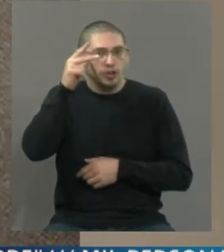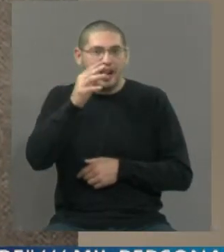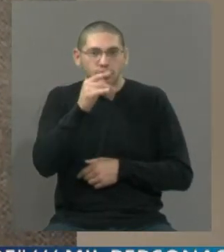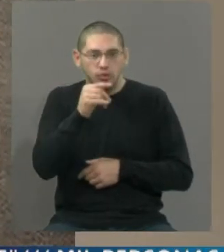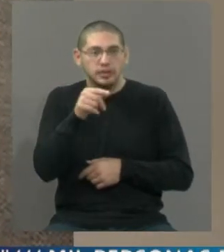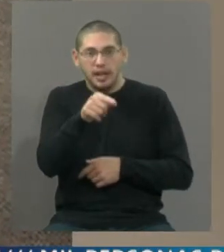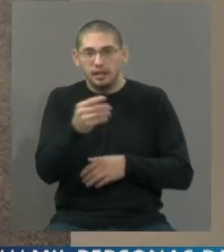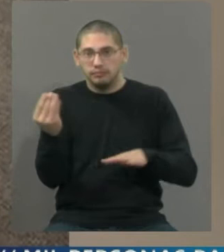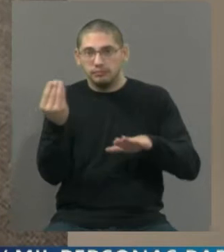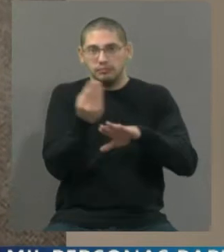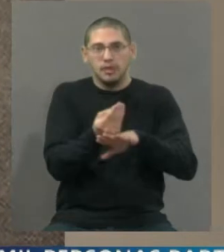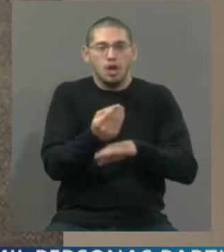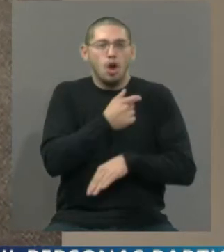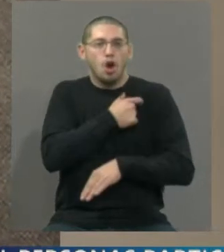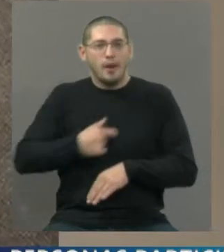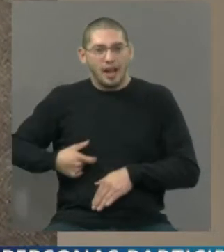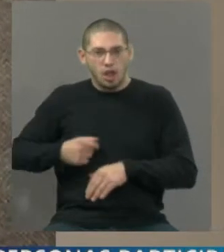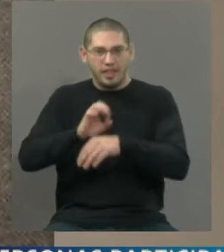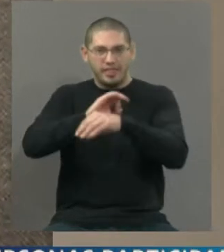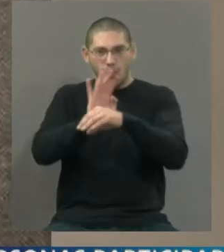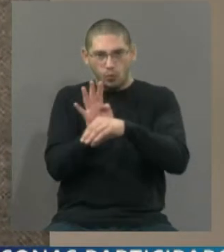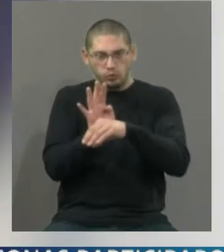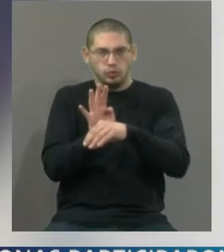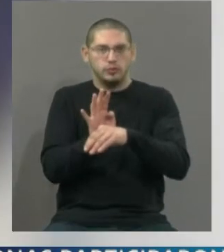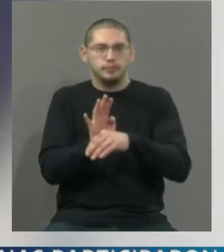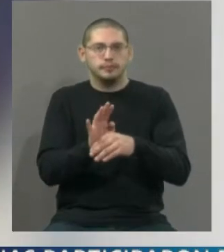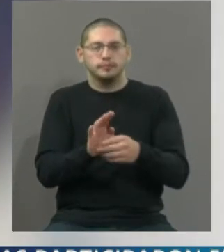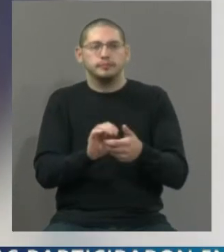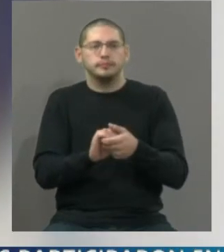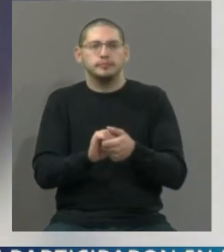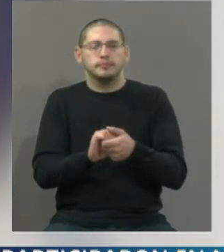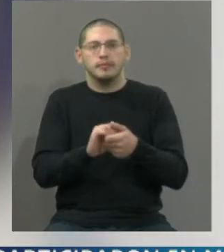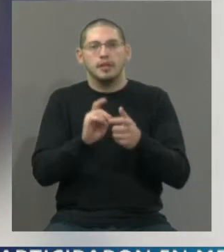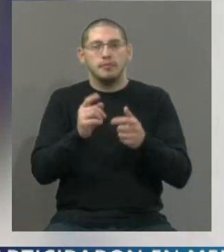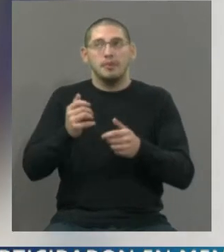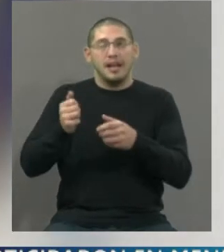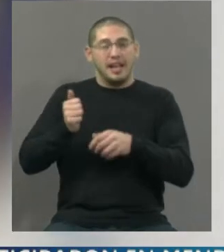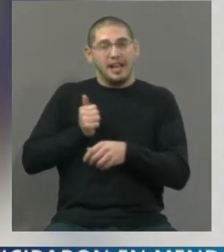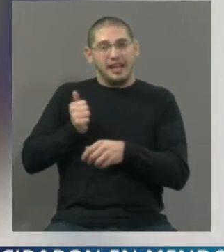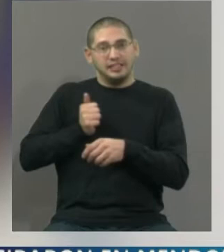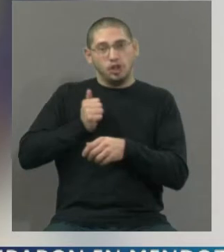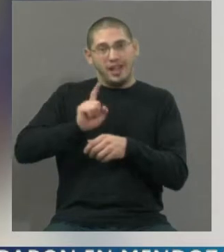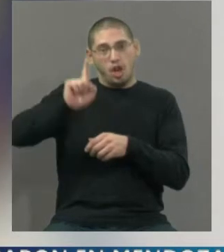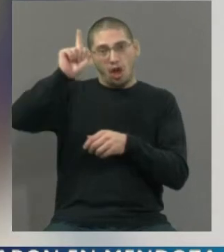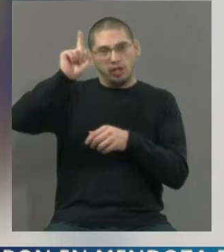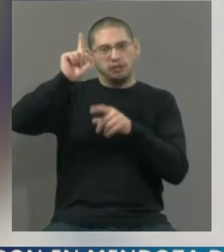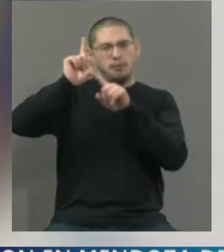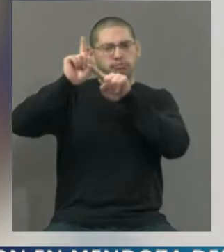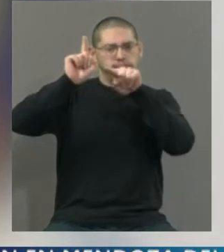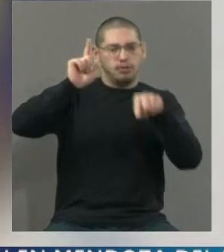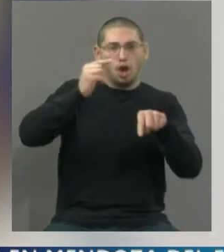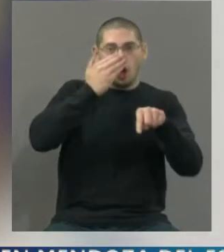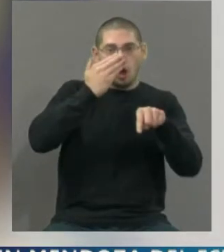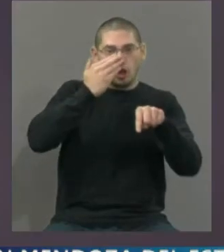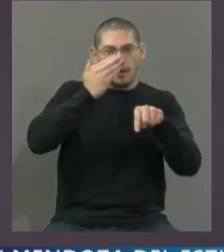gobernador intendente de Cuyo, digamos, él está en Córdoba en ese momento, estaba en el Ejército del Norte, viene a Córdoba, o va a Córdoba, en